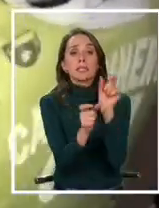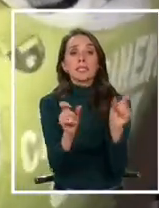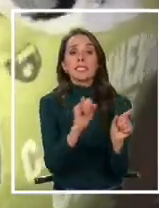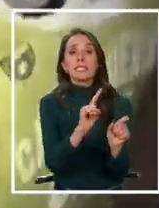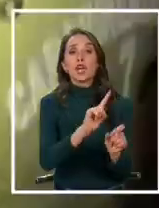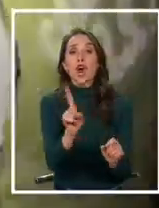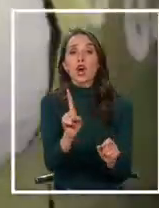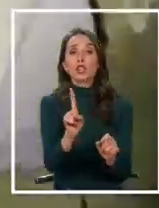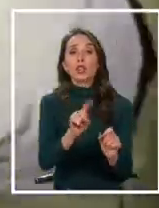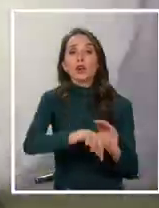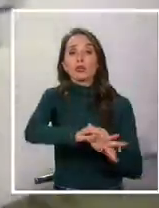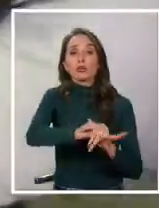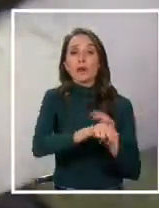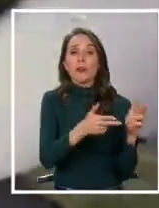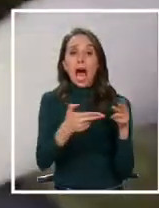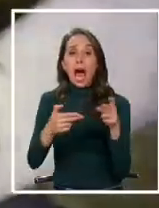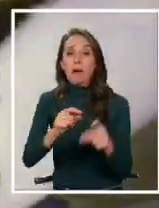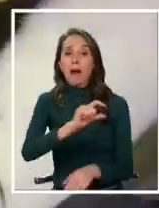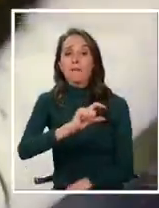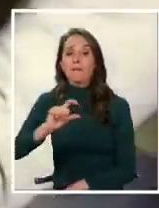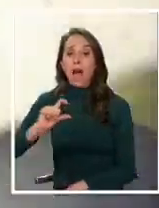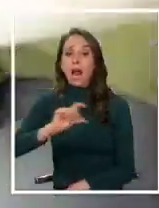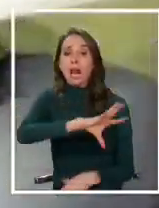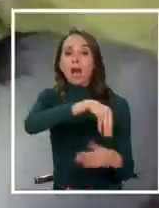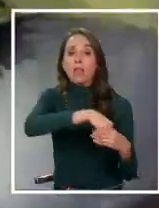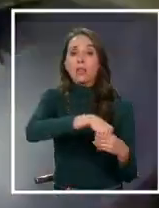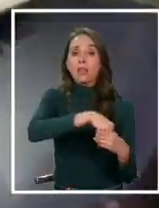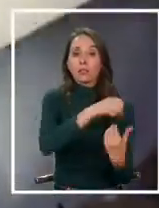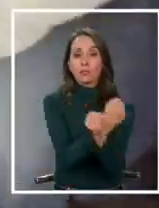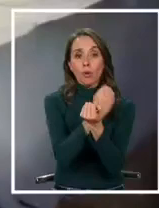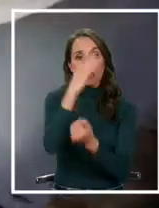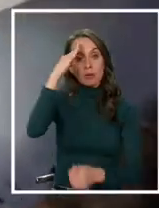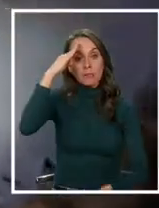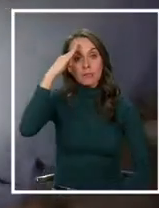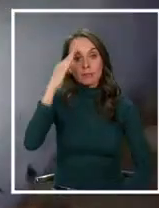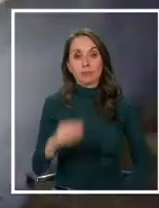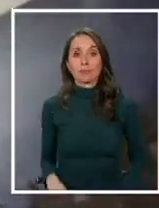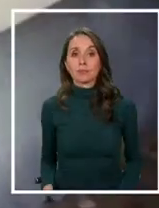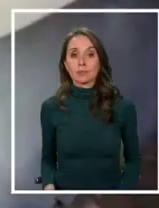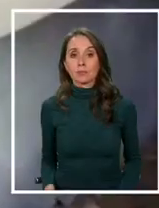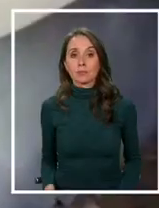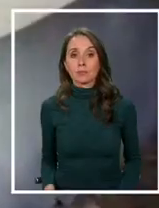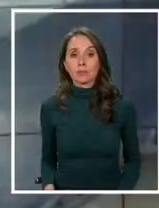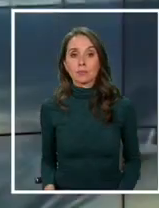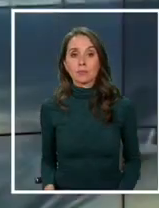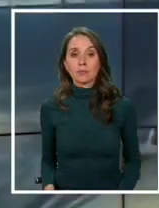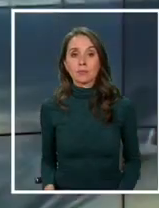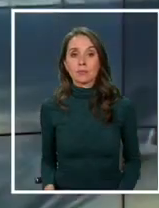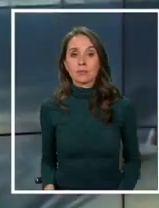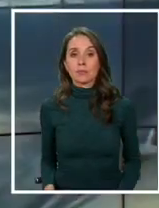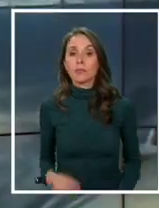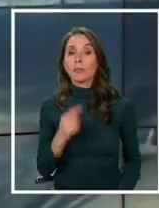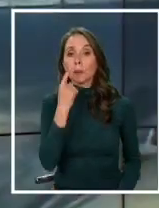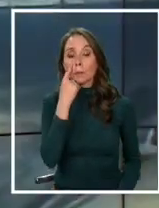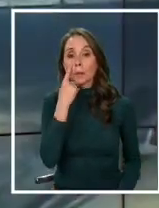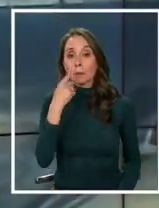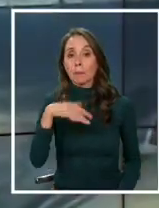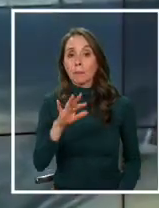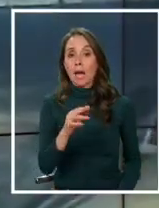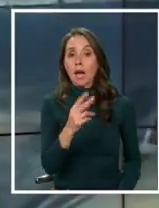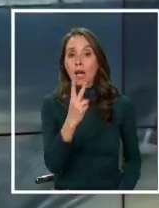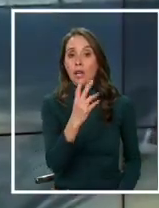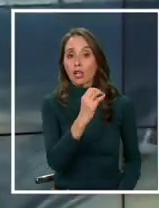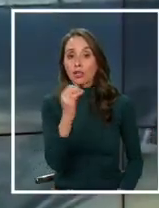existió o no sustracción de armas y municiones desde la policía uniformada fíjese que ya hay más de